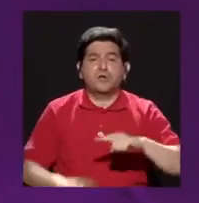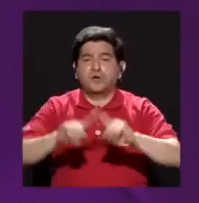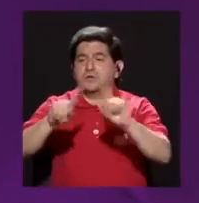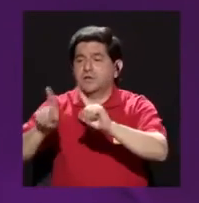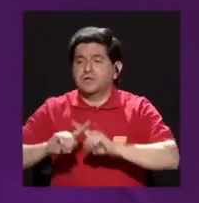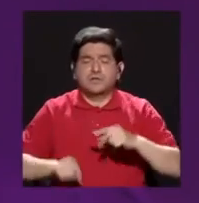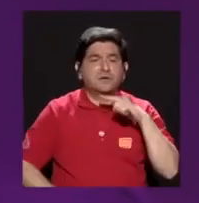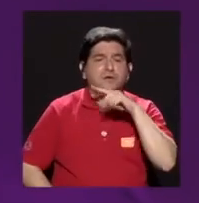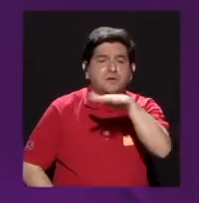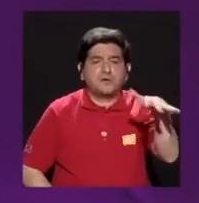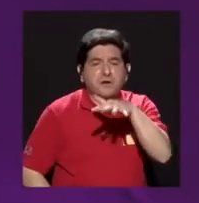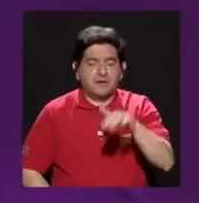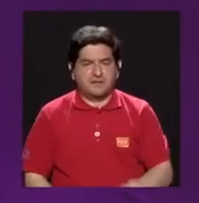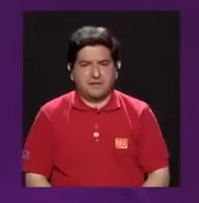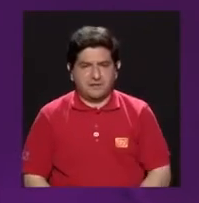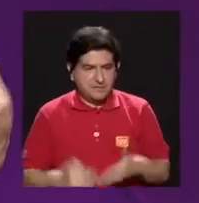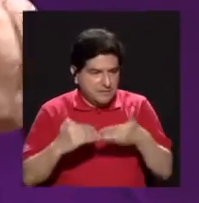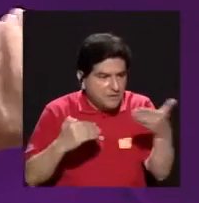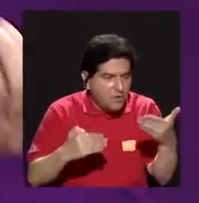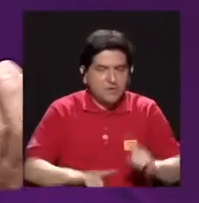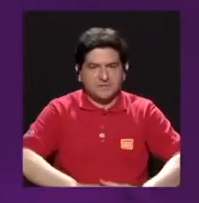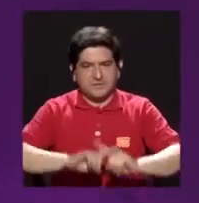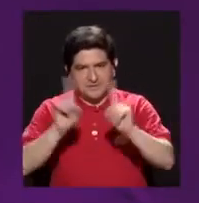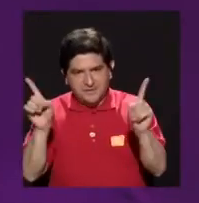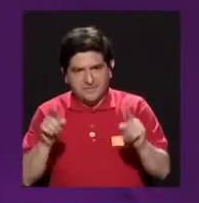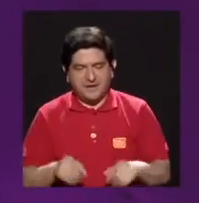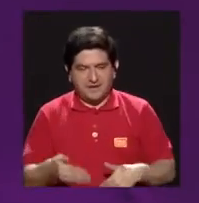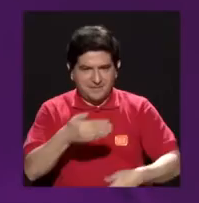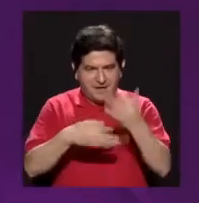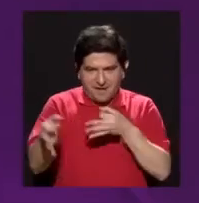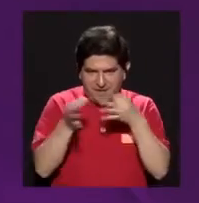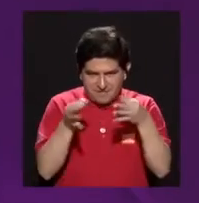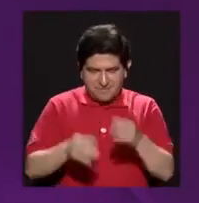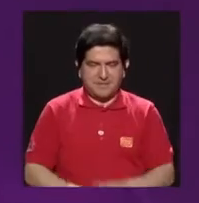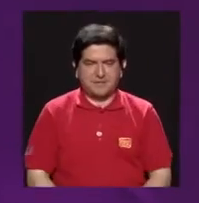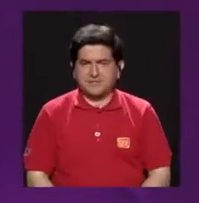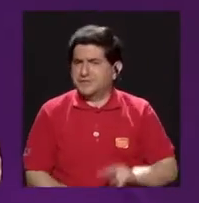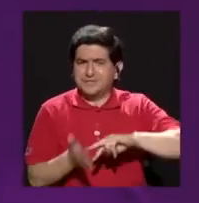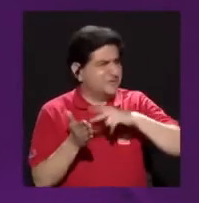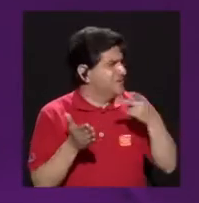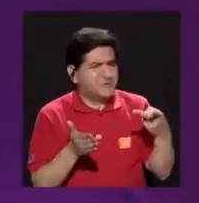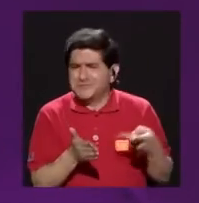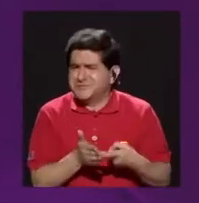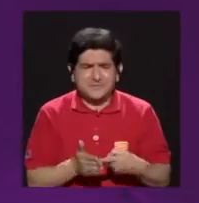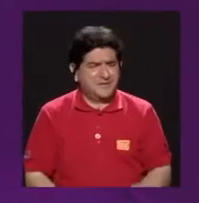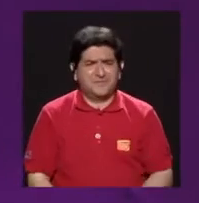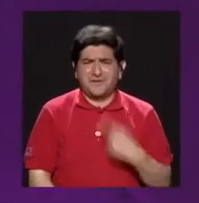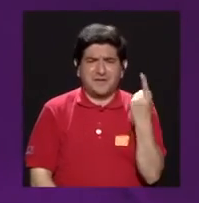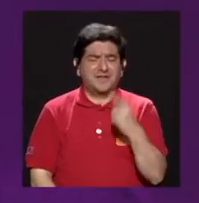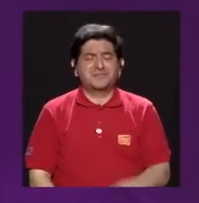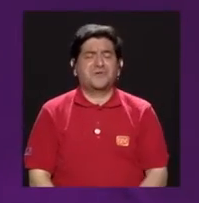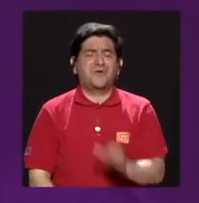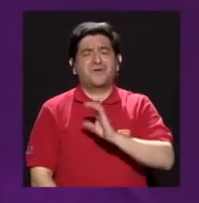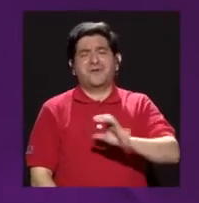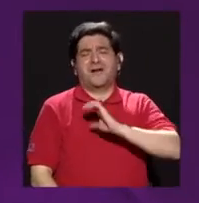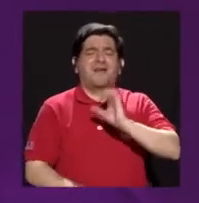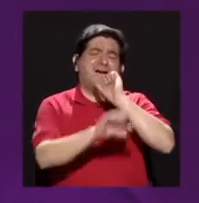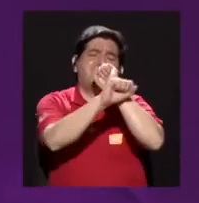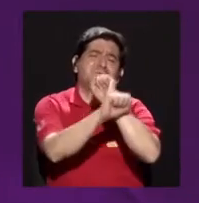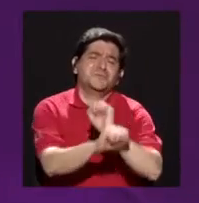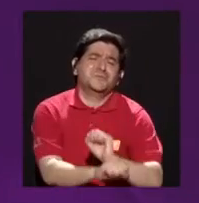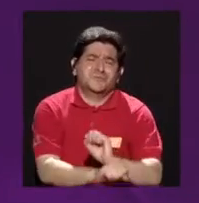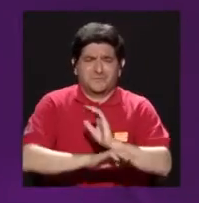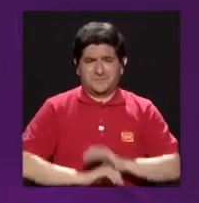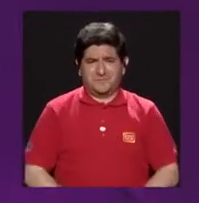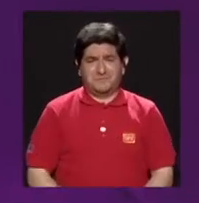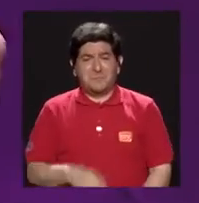realidades, y que lo diferente, como lo decíamos ahora antes fuera de cámara, no sirva únicamente para folclorizar, ¿verdad? Es decir,